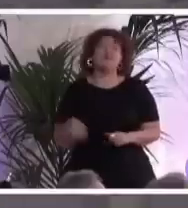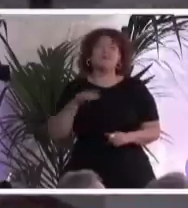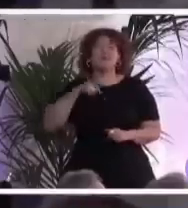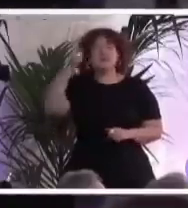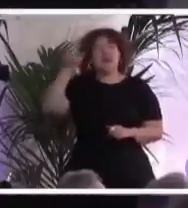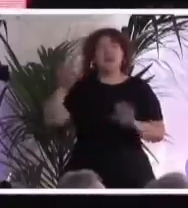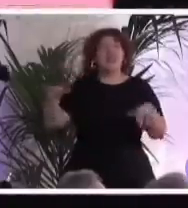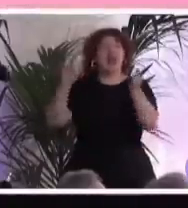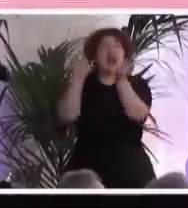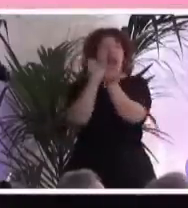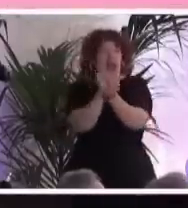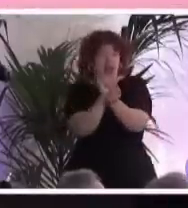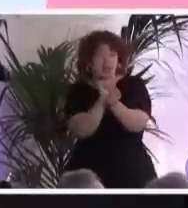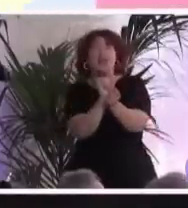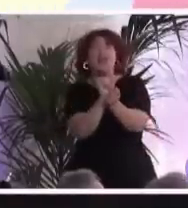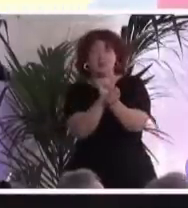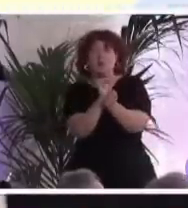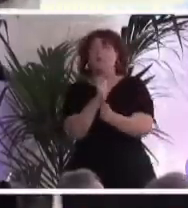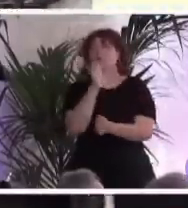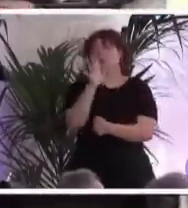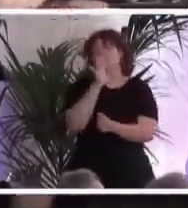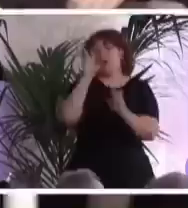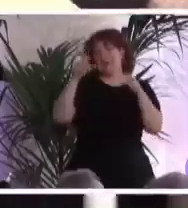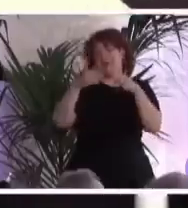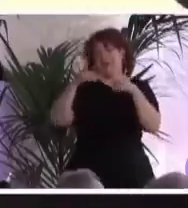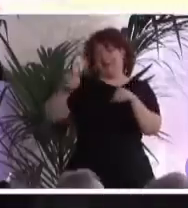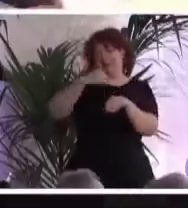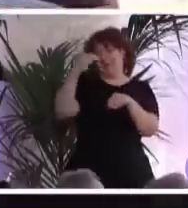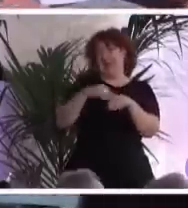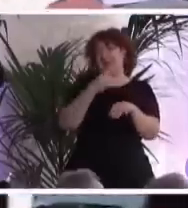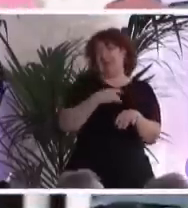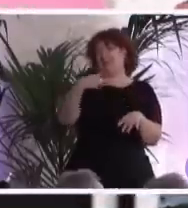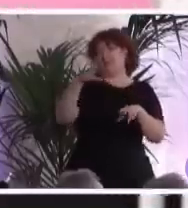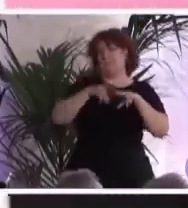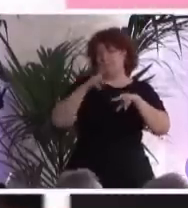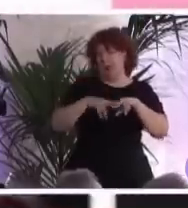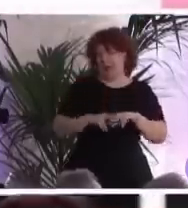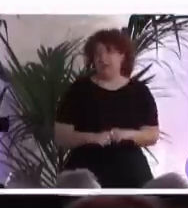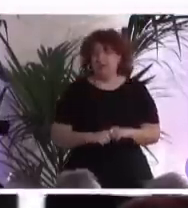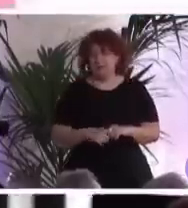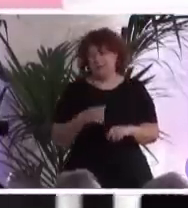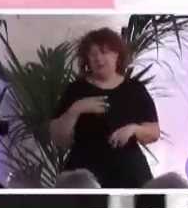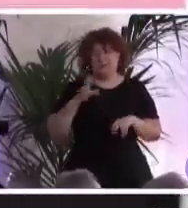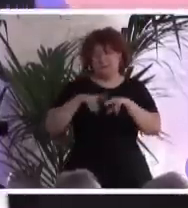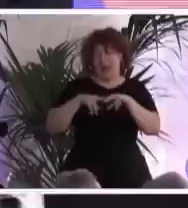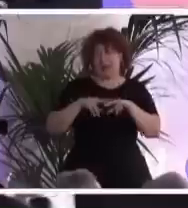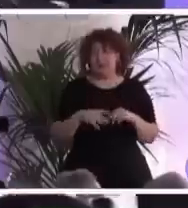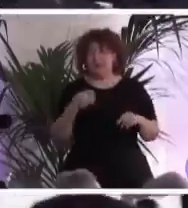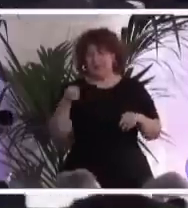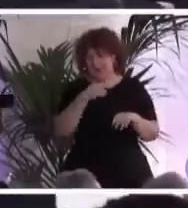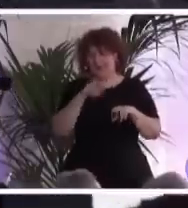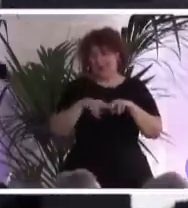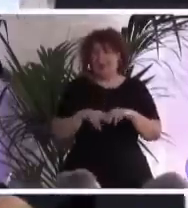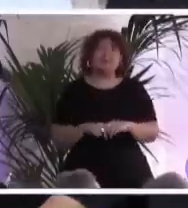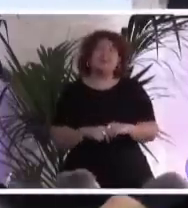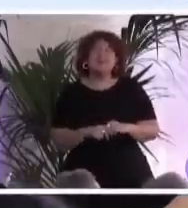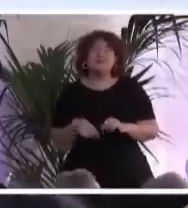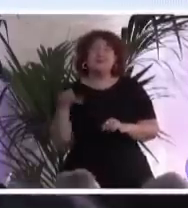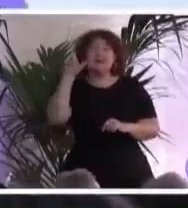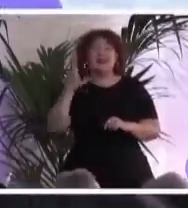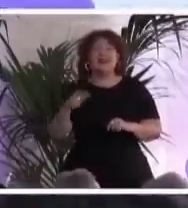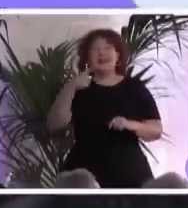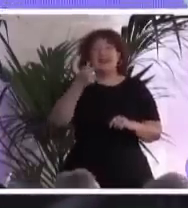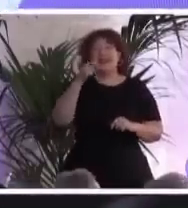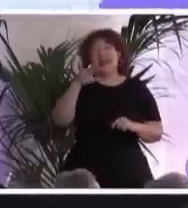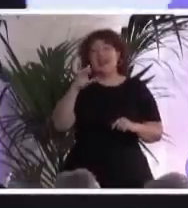pájaro que acabó en la cárcel por las famosas tarjetas black García castaño contó que